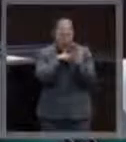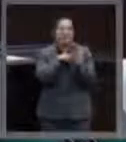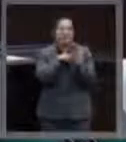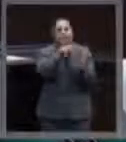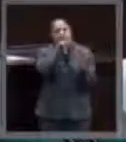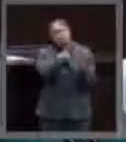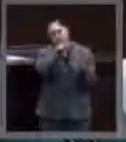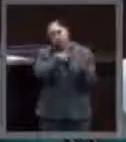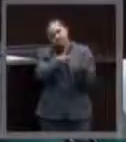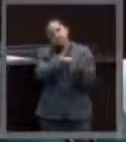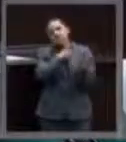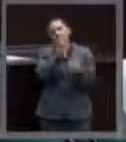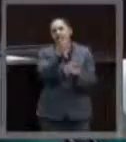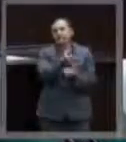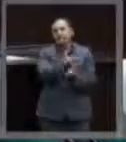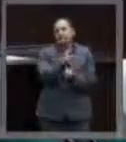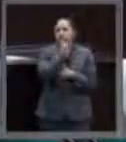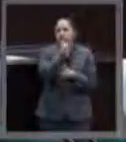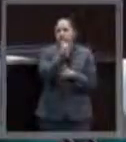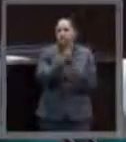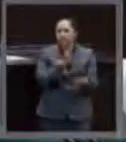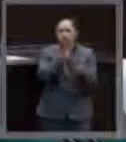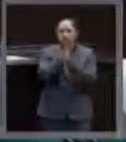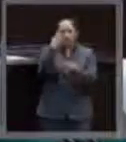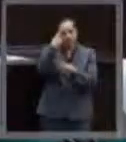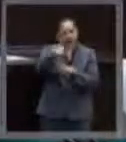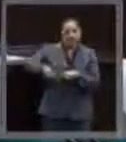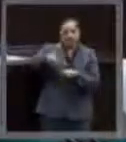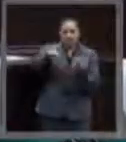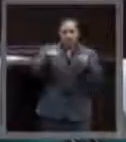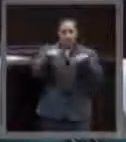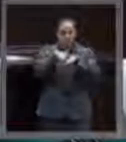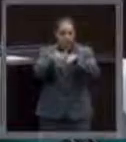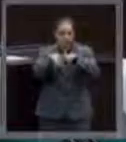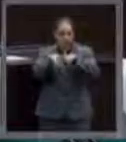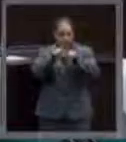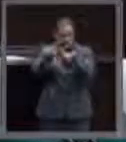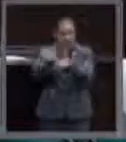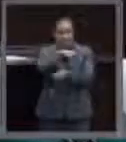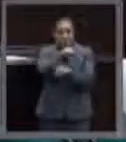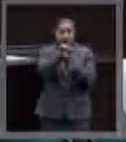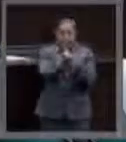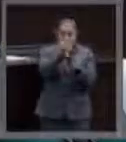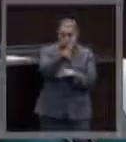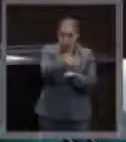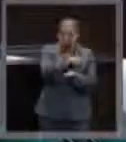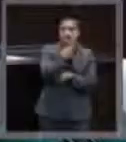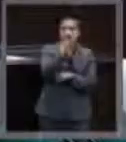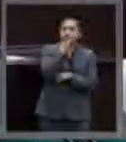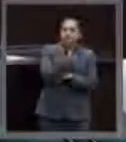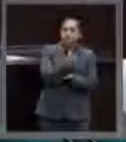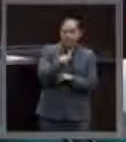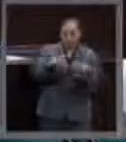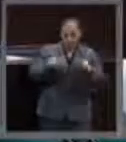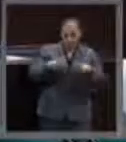una propuesta no garantista de los derechos de los trabajadores señala el artículo 10 que en los gastos de servicios personales